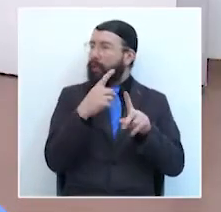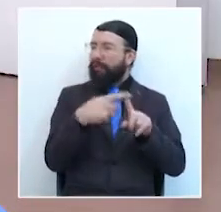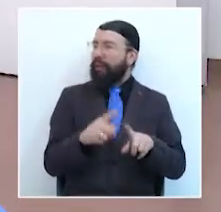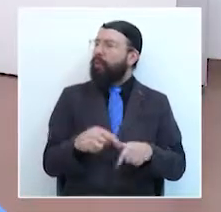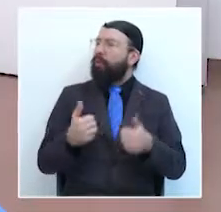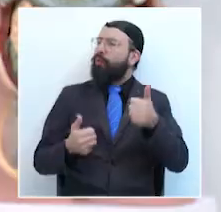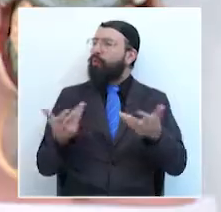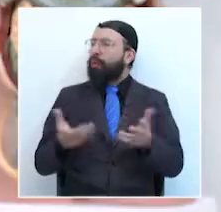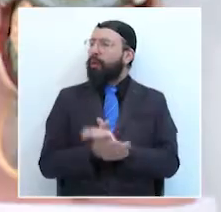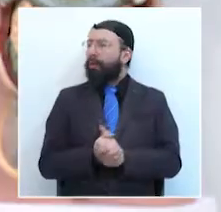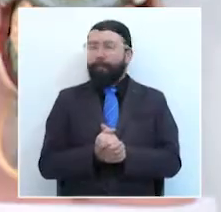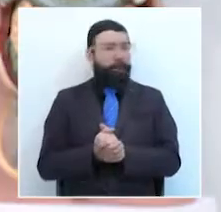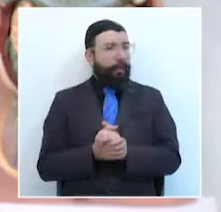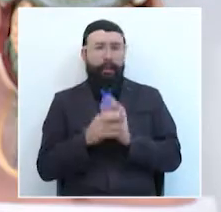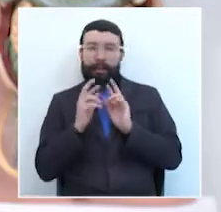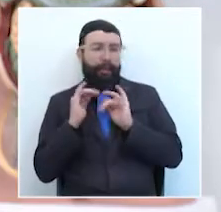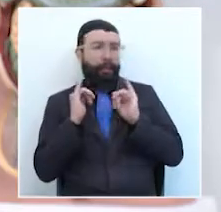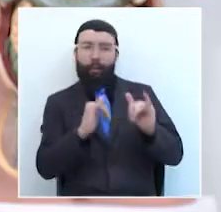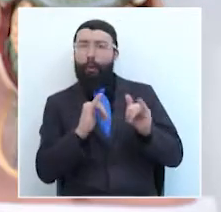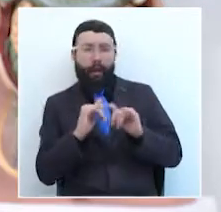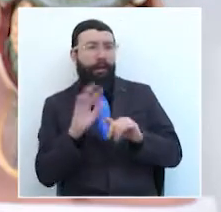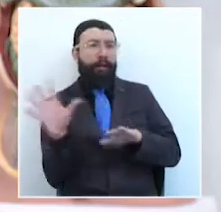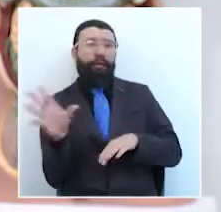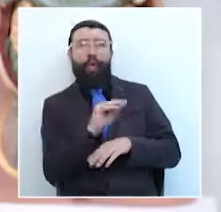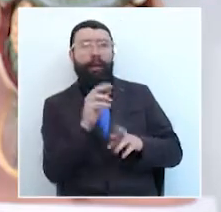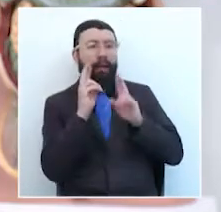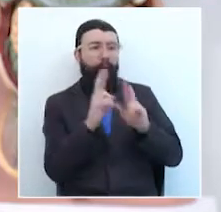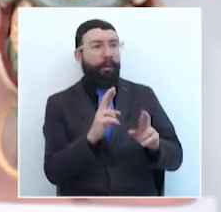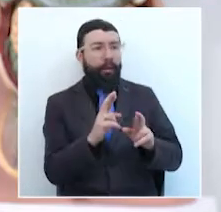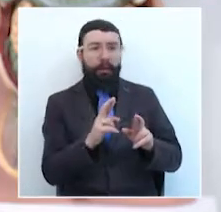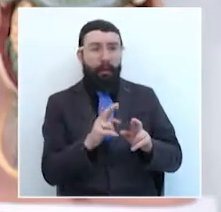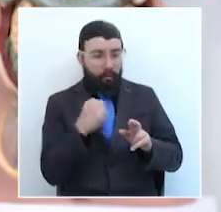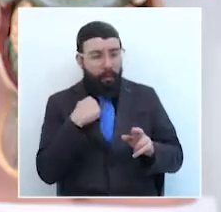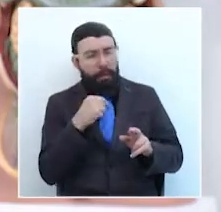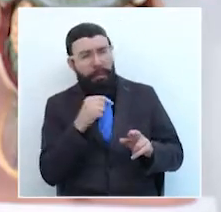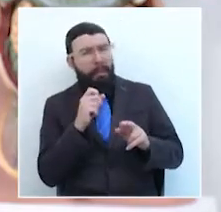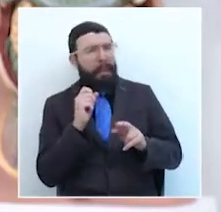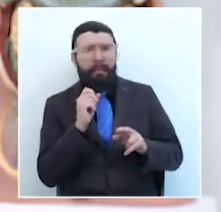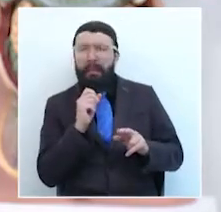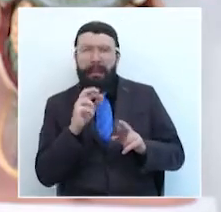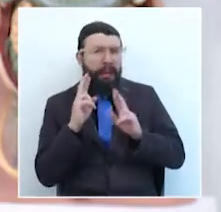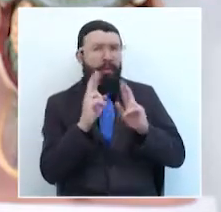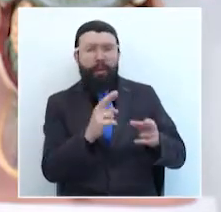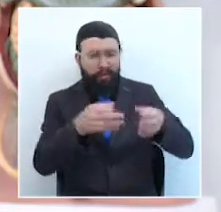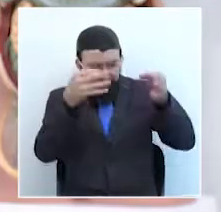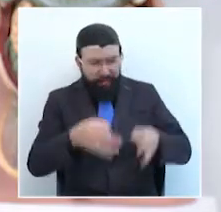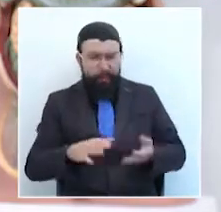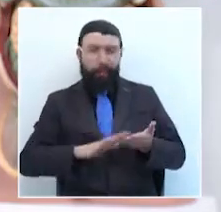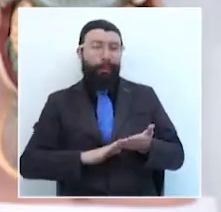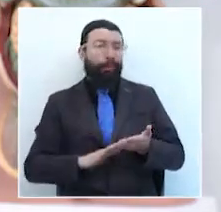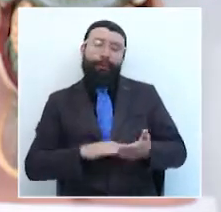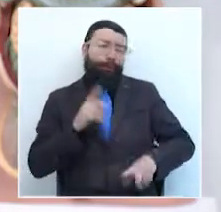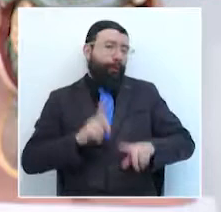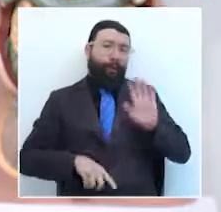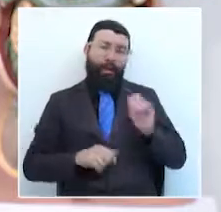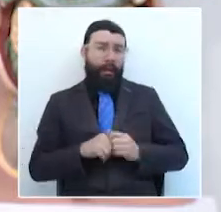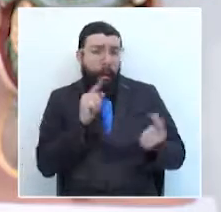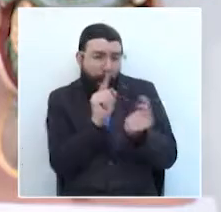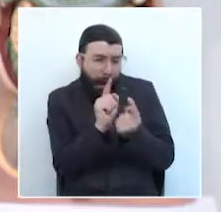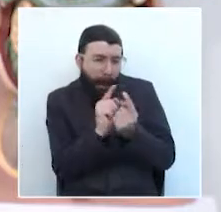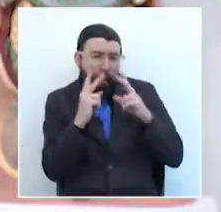igual para todas porque acá al aire y más así nos no podemos dar como una solución a alguna fobia